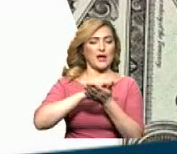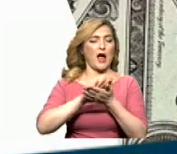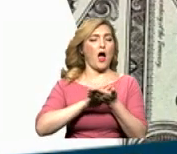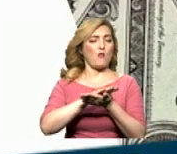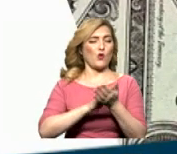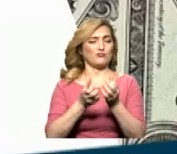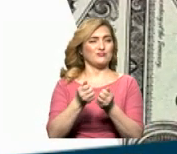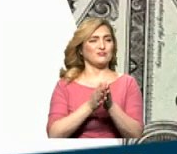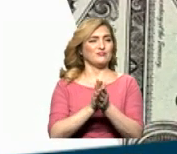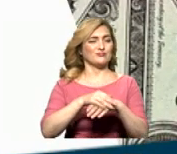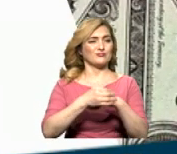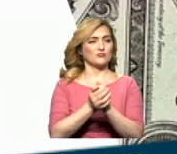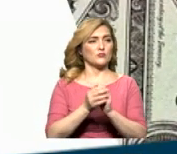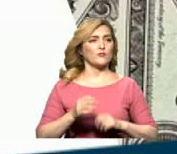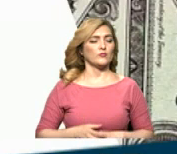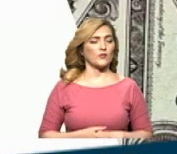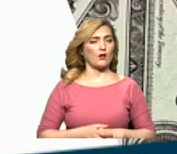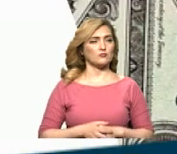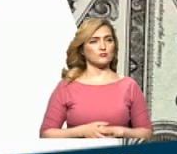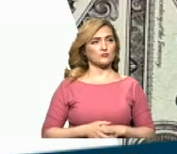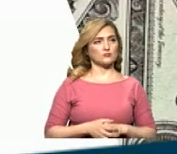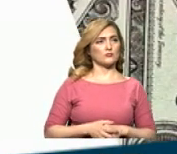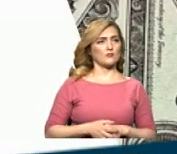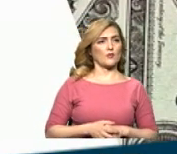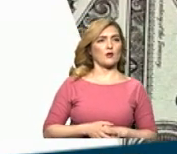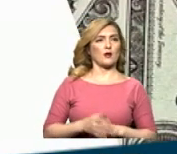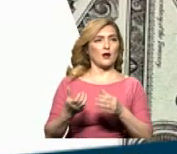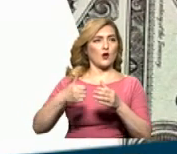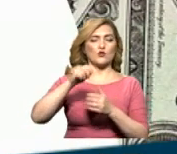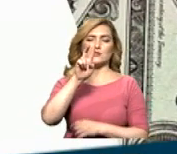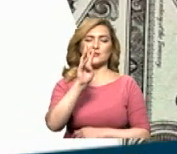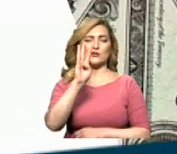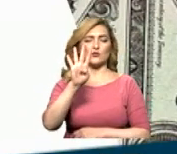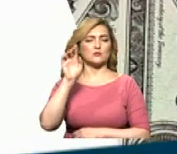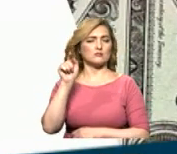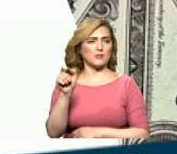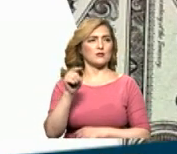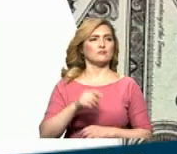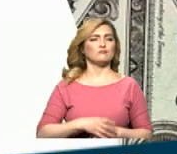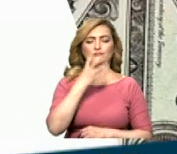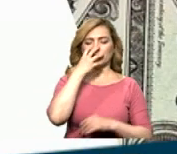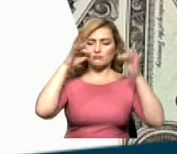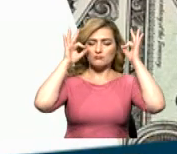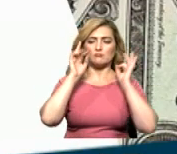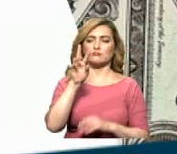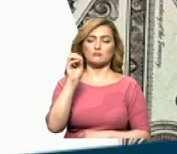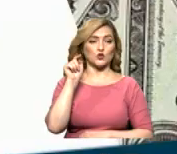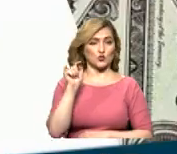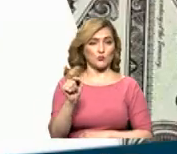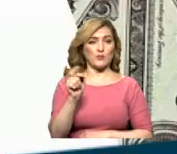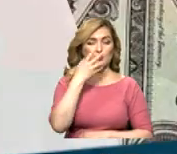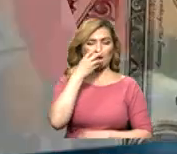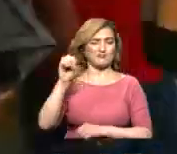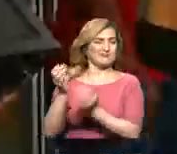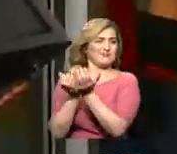200 mil frascos de alcohol gel por 644 mil dólares 200 mil mascarillas desechables por 160